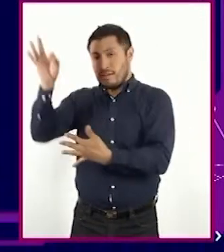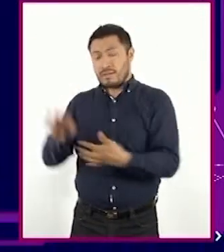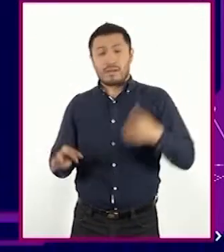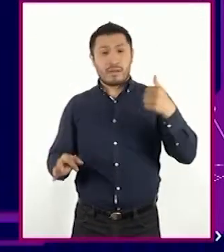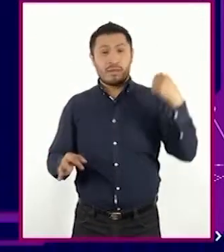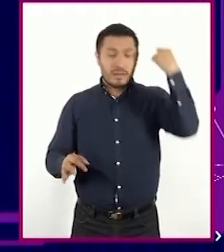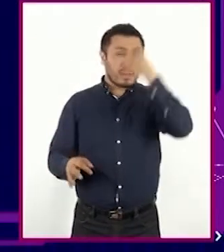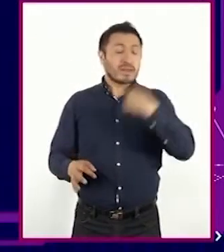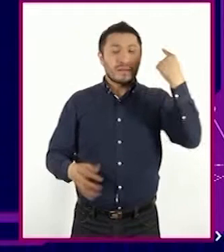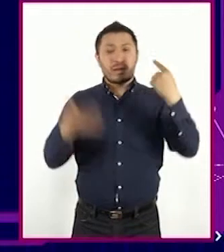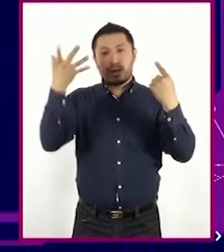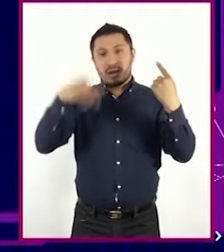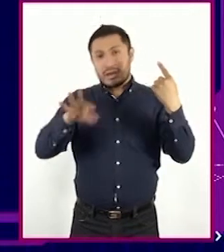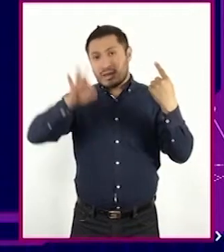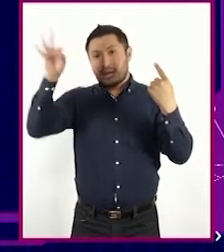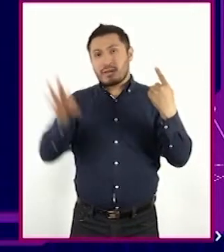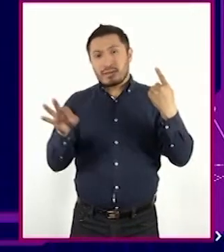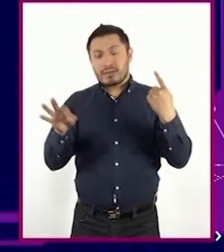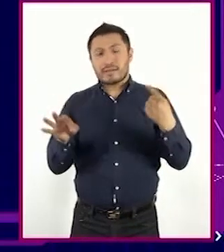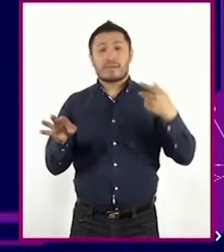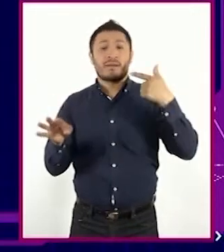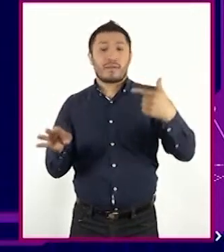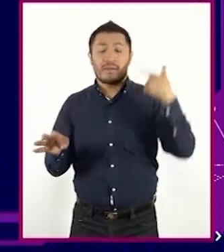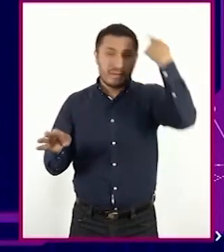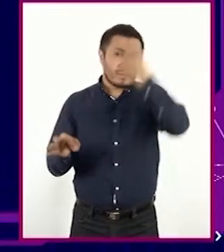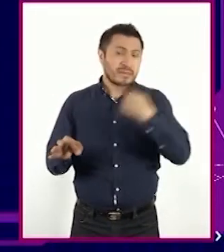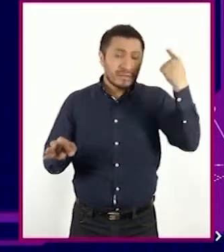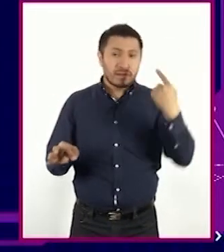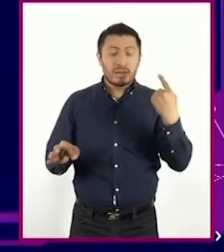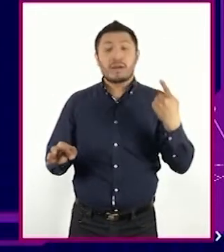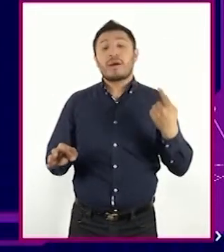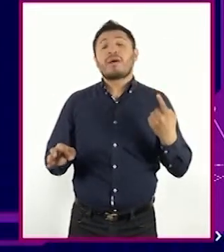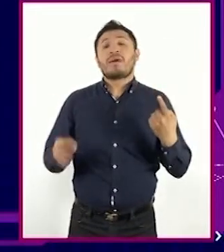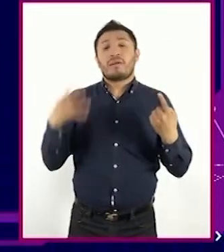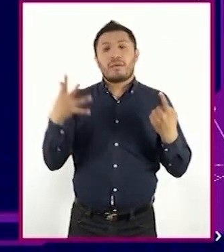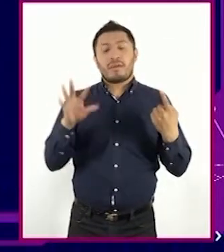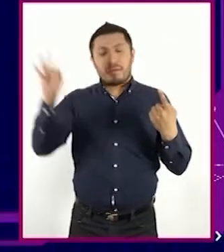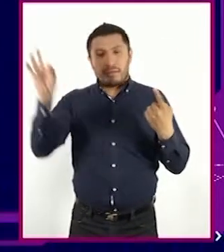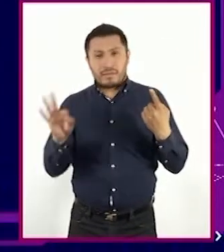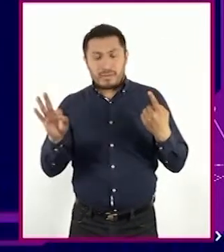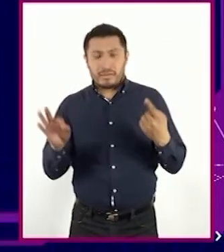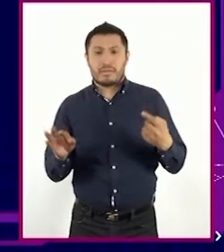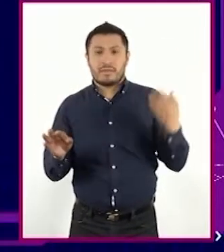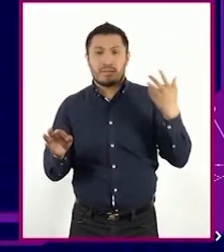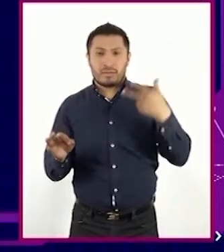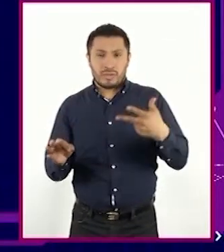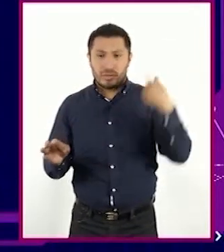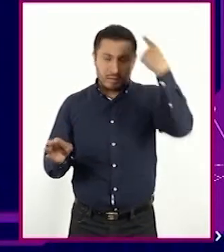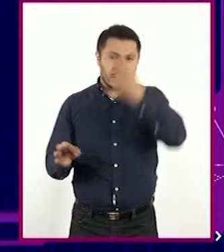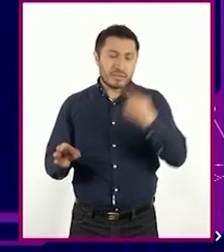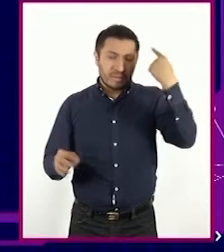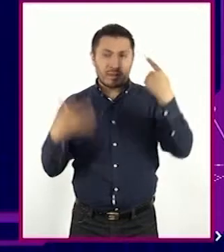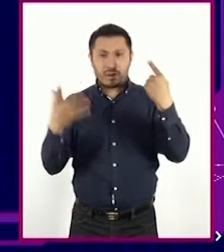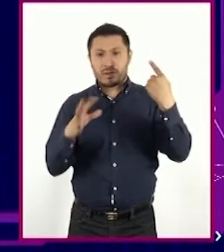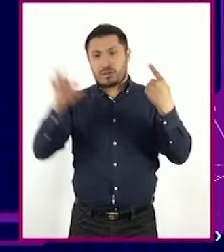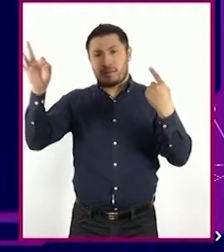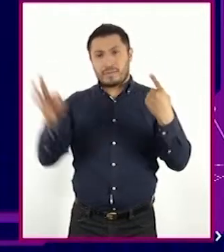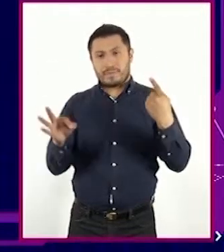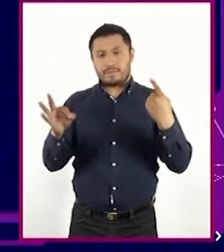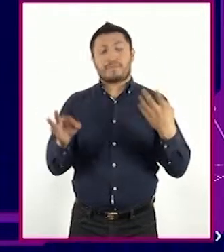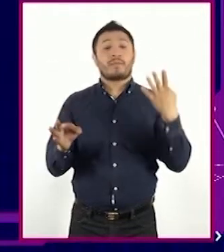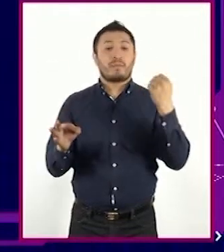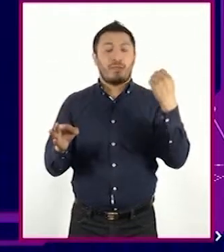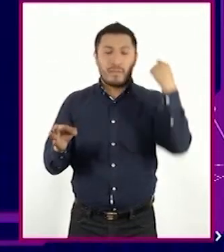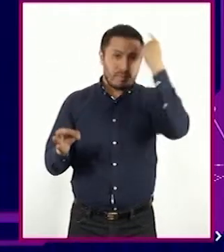6 horas, 10%. 7 horas, 5%. 8 horas, 5%.